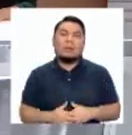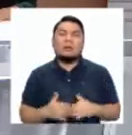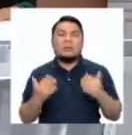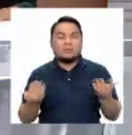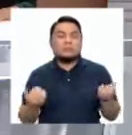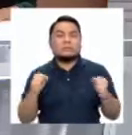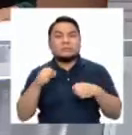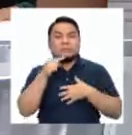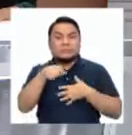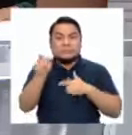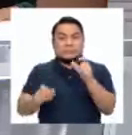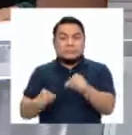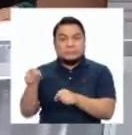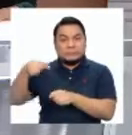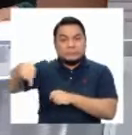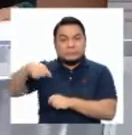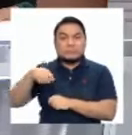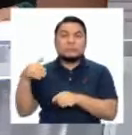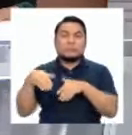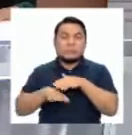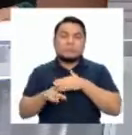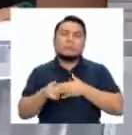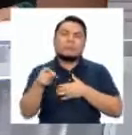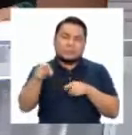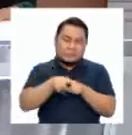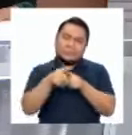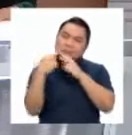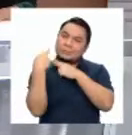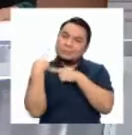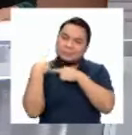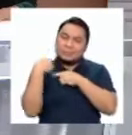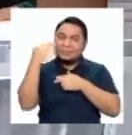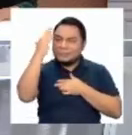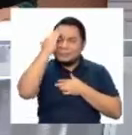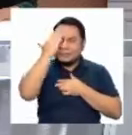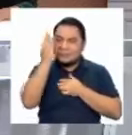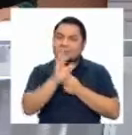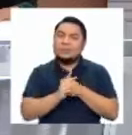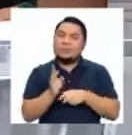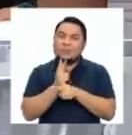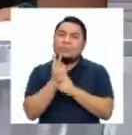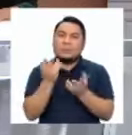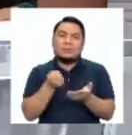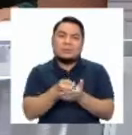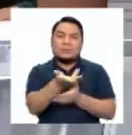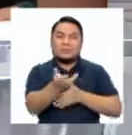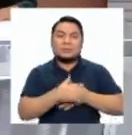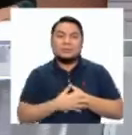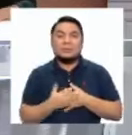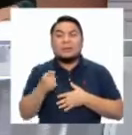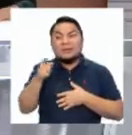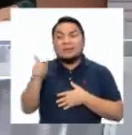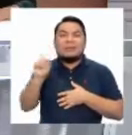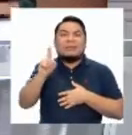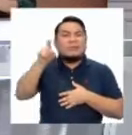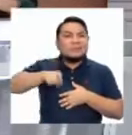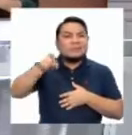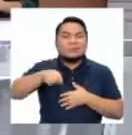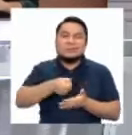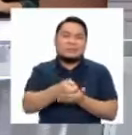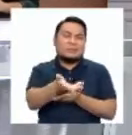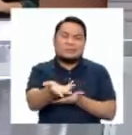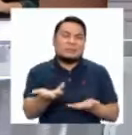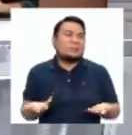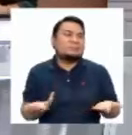la clientela tenga sentido común también para ir seleccionando pues un momento de compra. ¿No? Si no necesita comprar, si no es